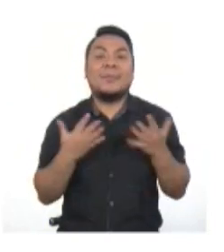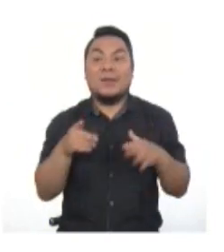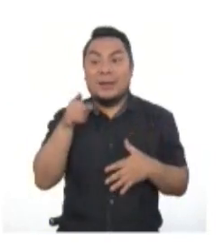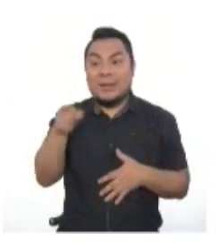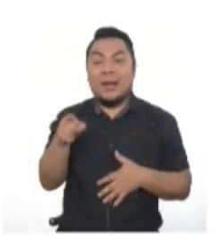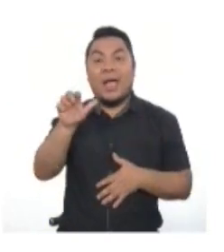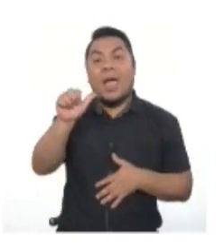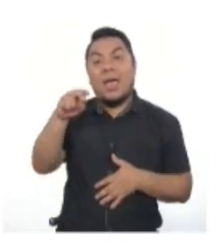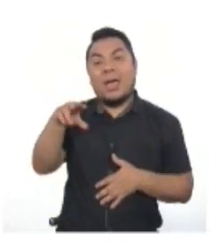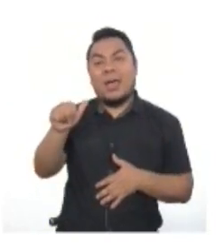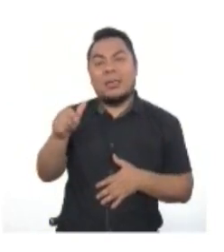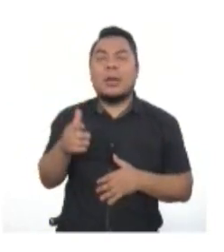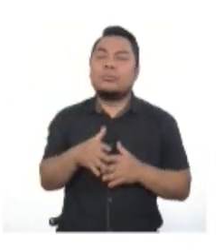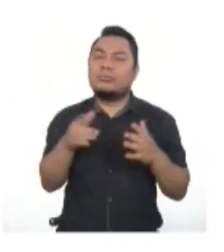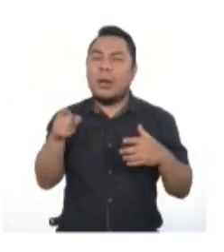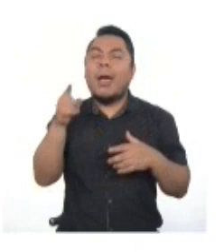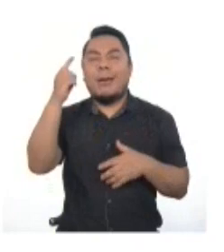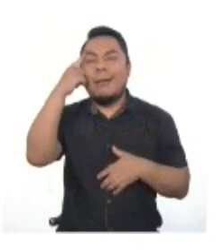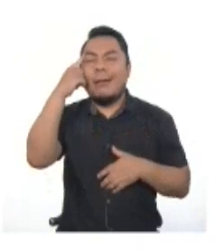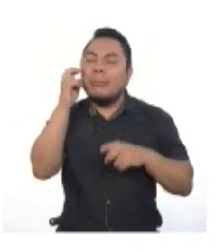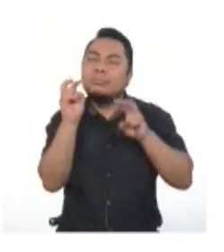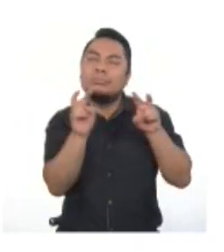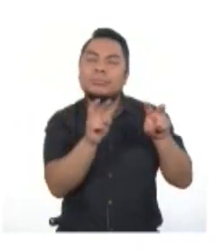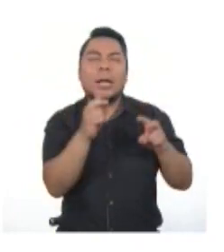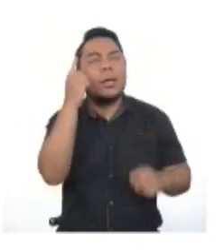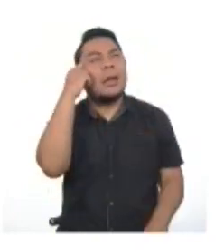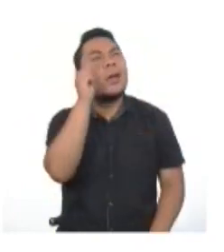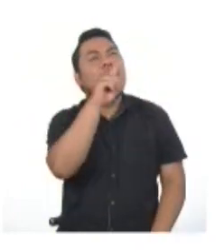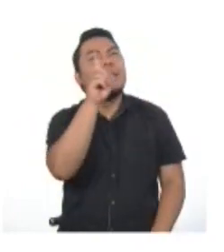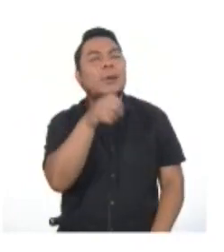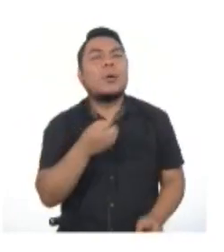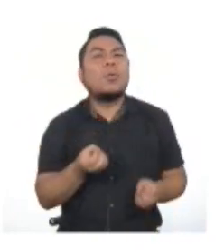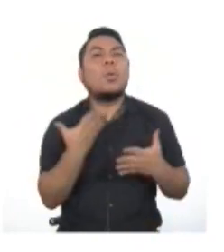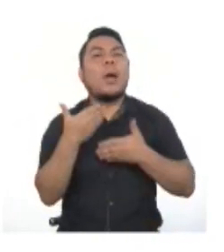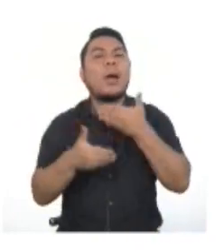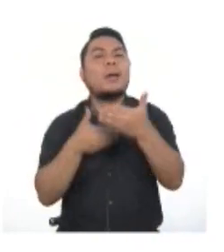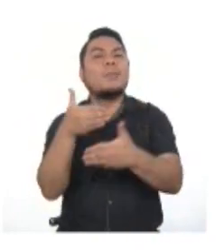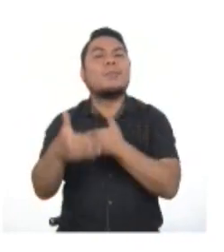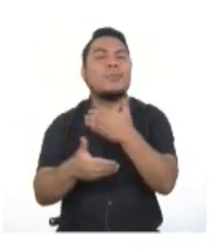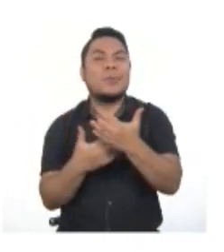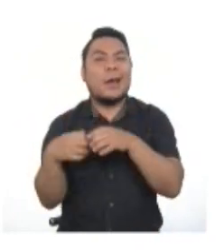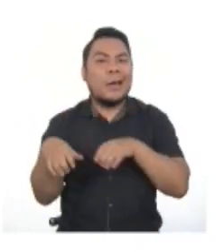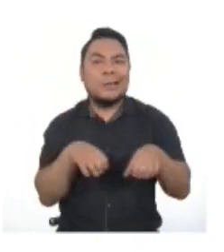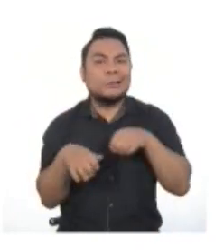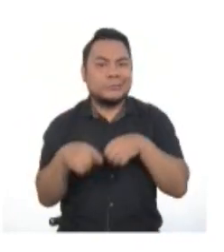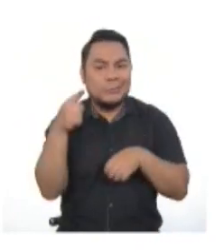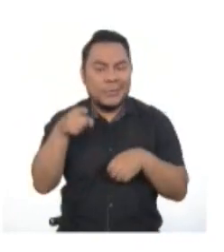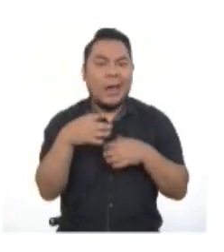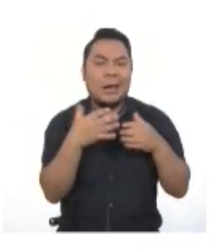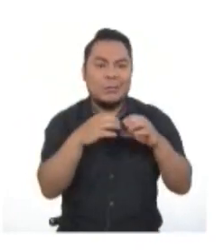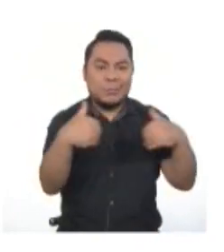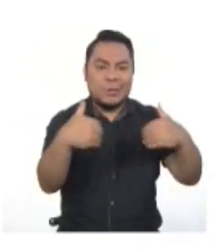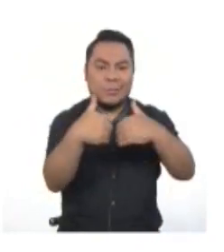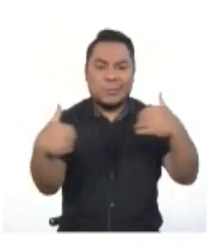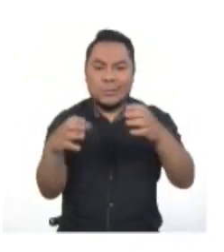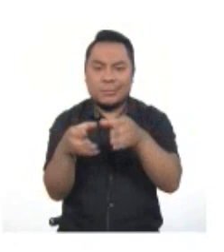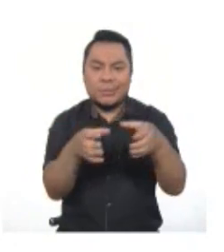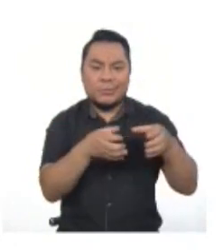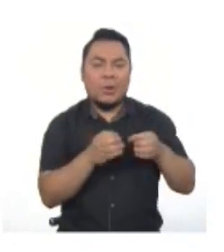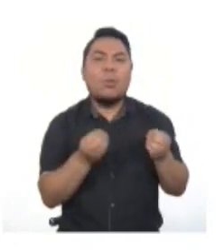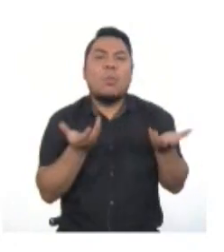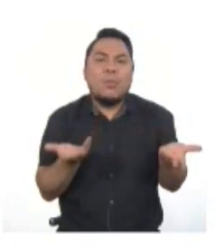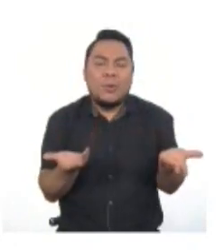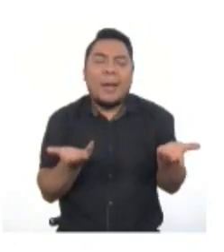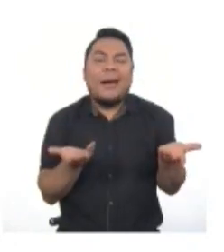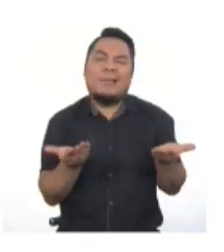Ana, como siempre muy observadora, se pregunta cuál es el proceso que han seguido para realizar estos grupos. Es muy